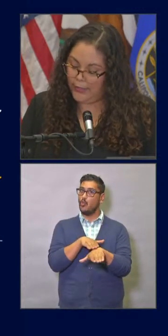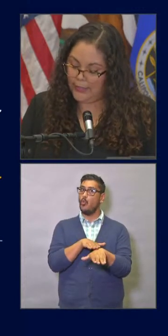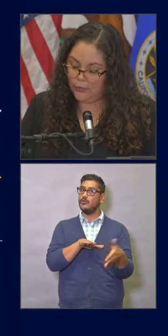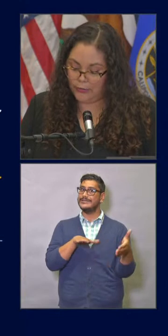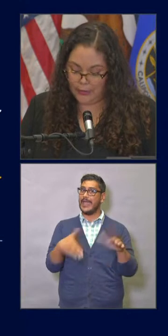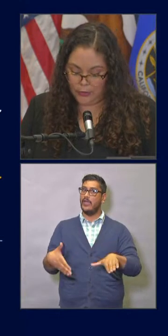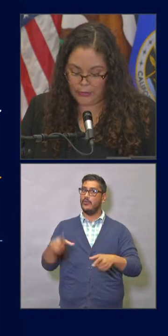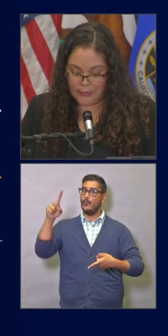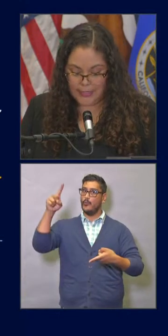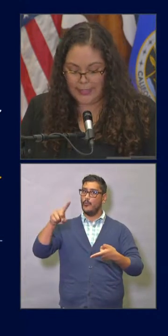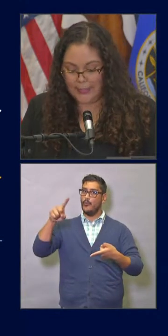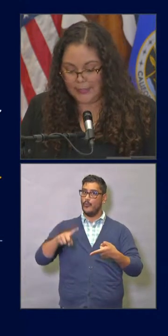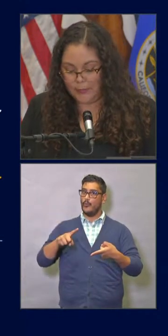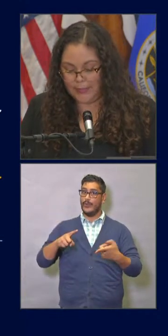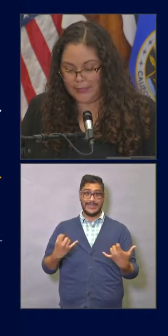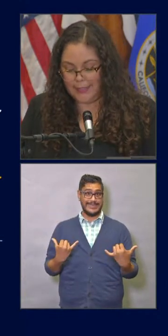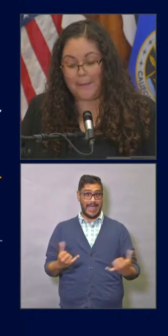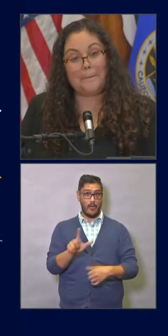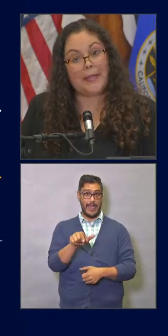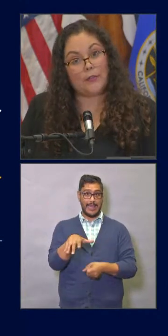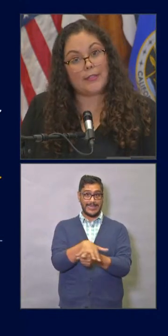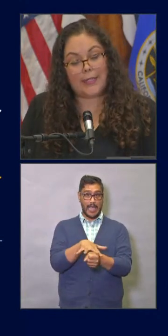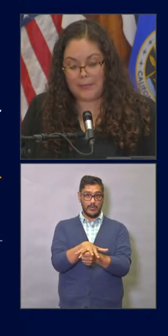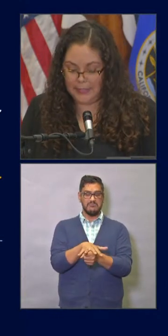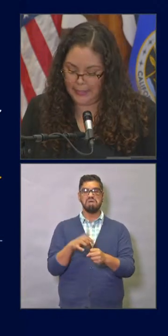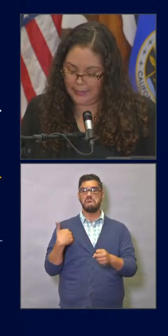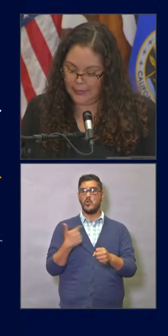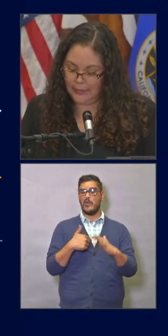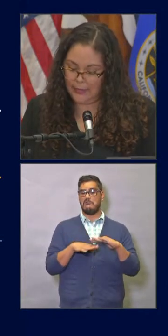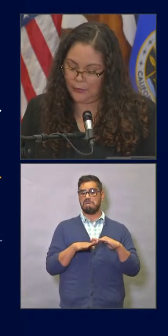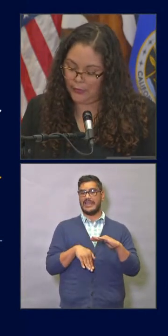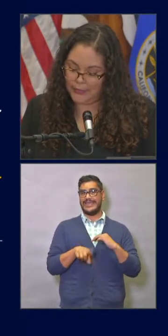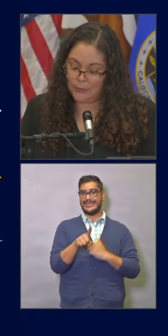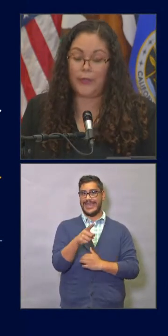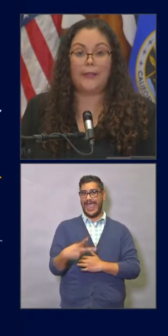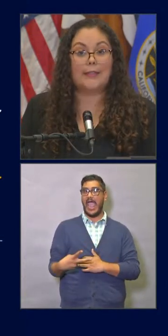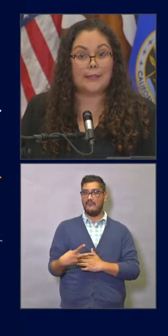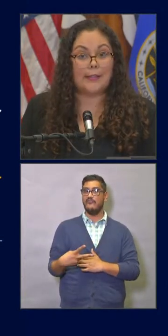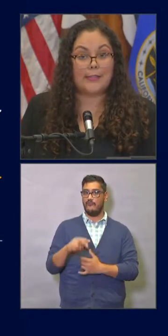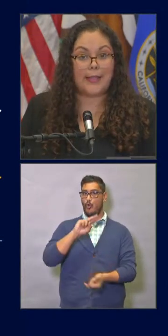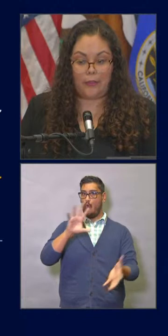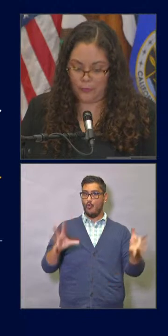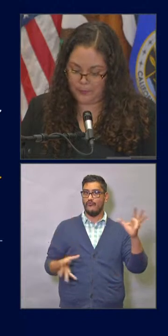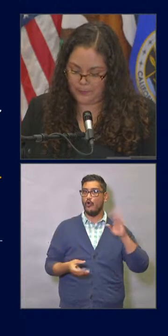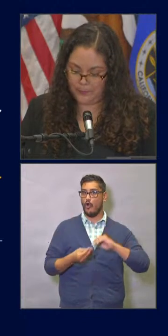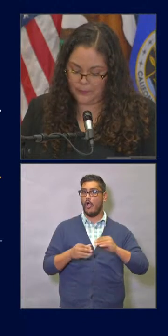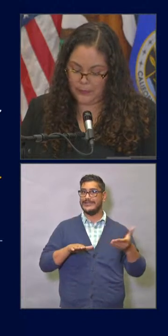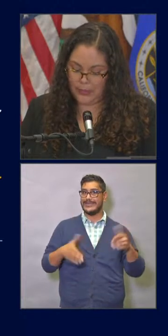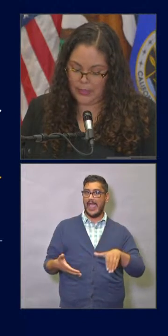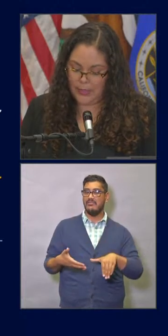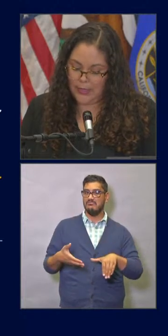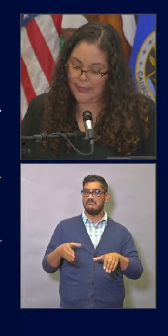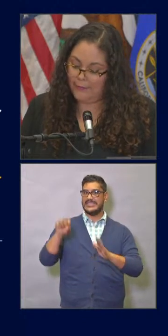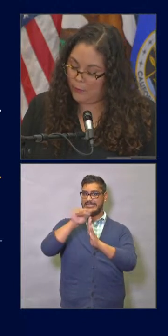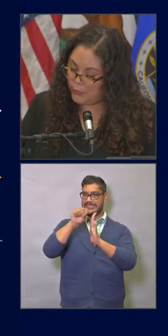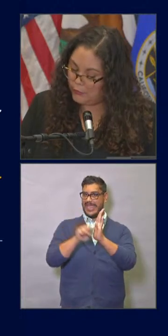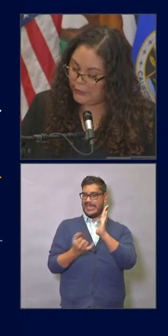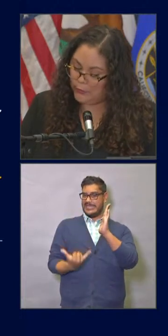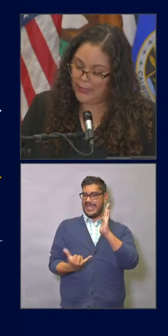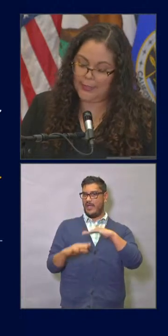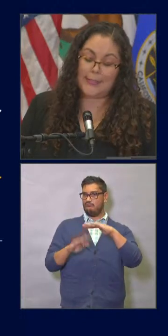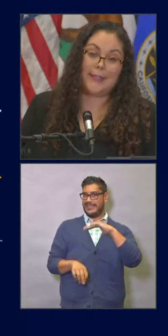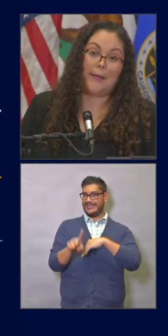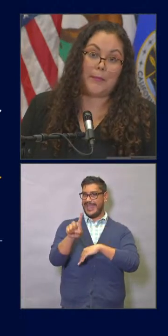y hoy el condado de Los Ángeles representa menos de la mitad de todas las muertes en el estado.